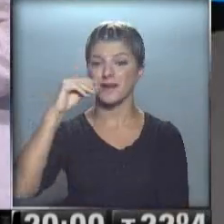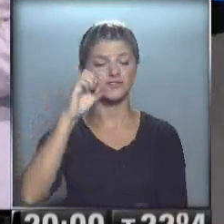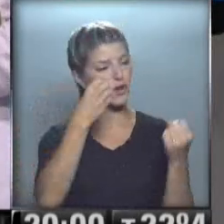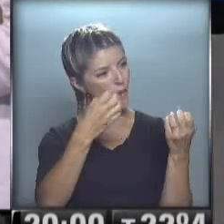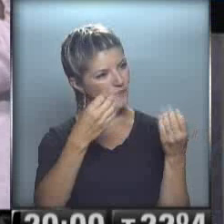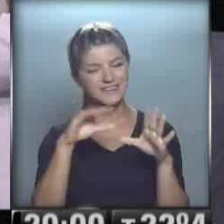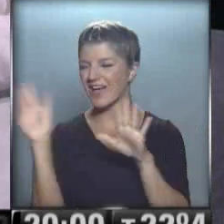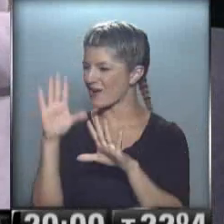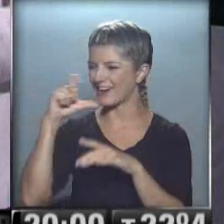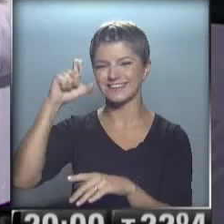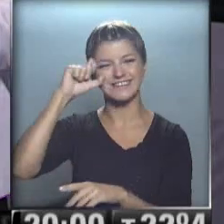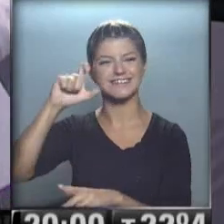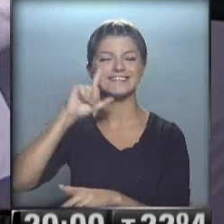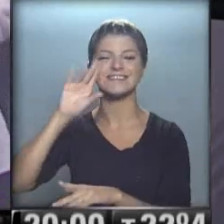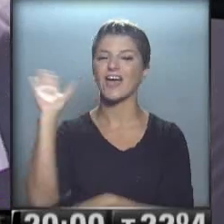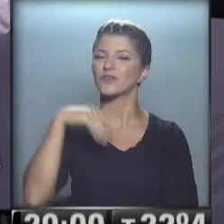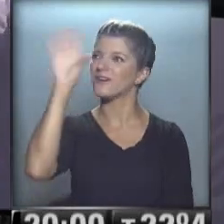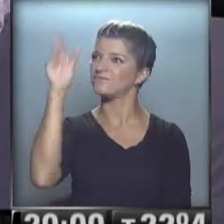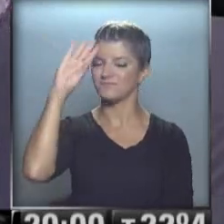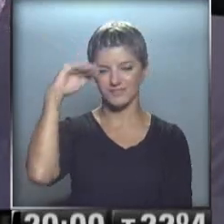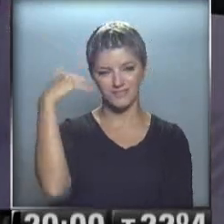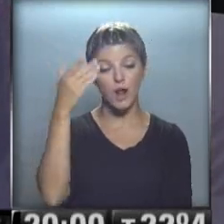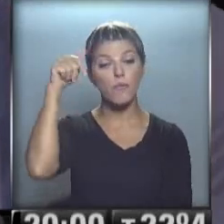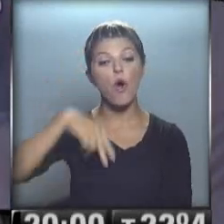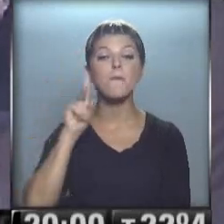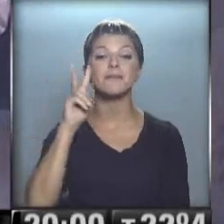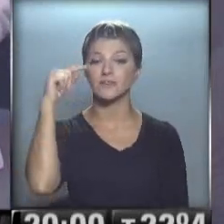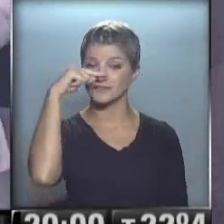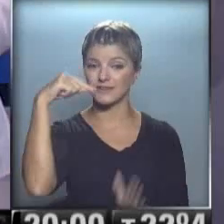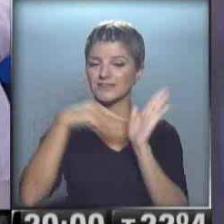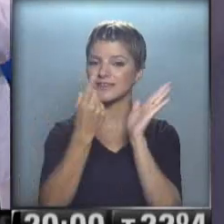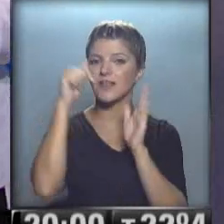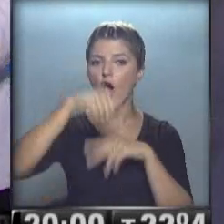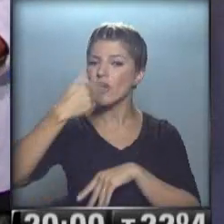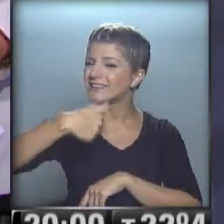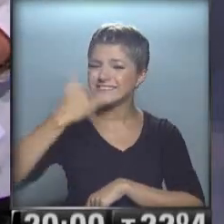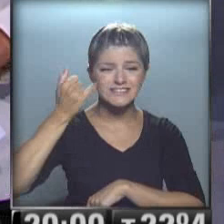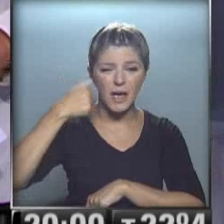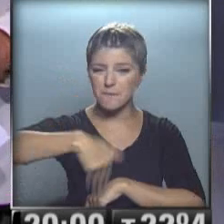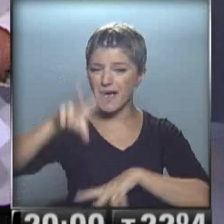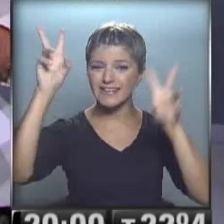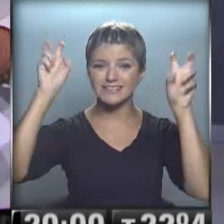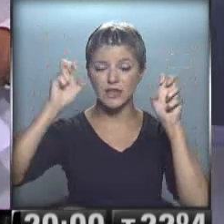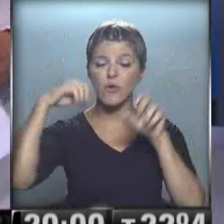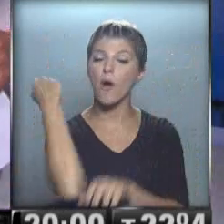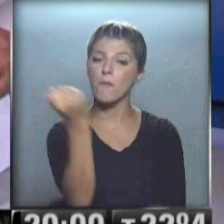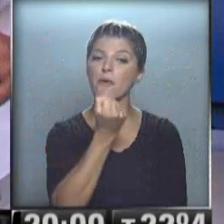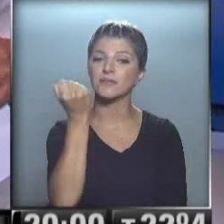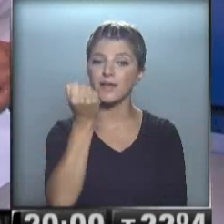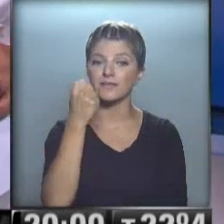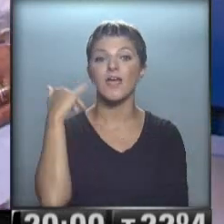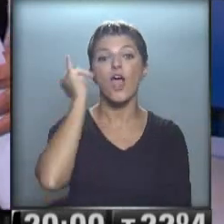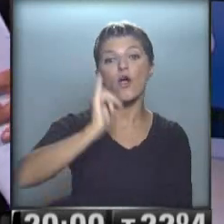Pablo? Hola, Cecilia. Saludamos a toda la República Argentina en Visión 7 Central. Ya mismo esta noche, los principales títulos, los adelantos,